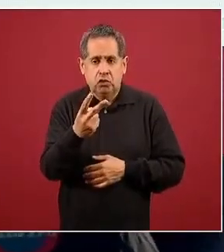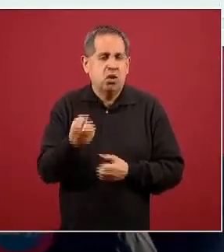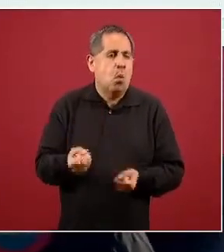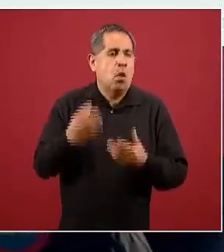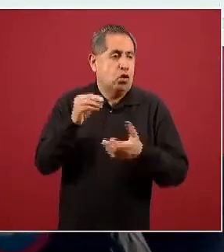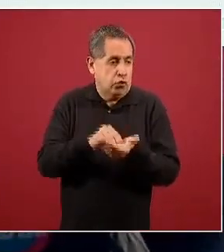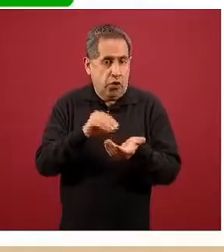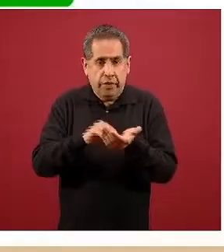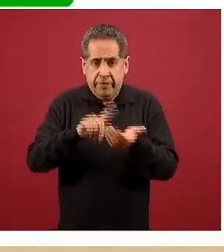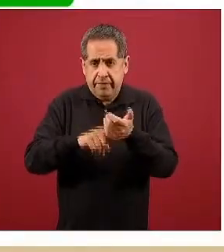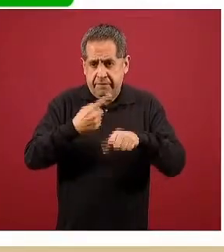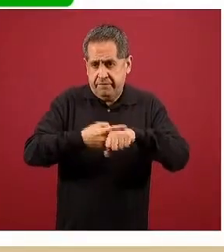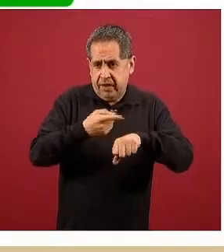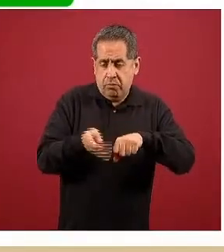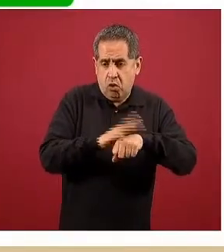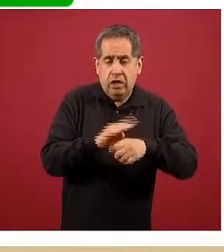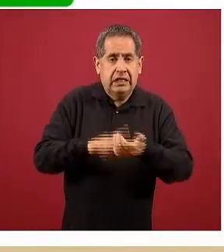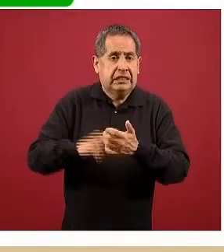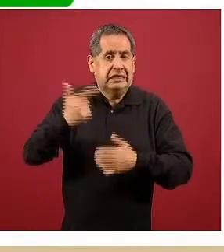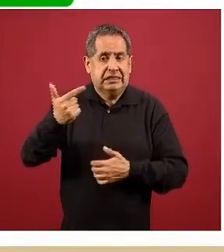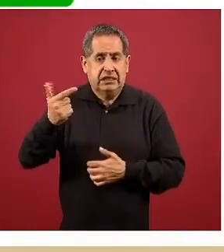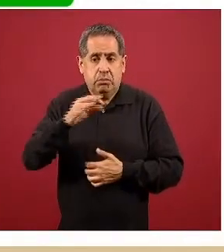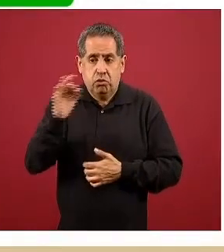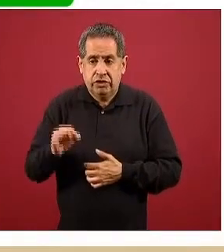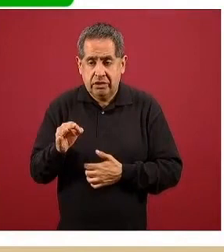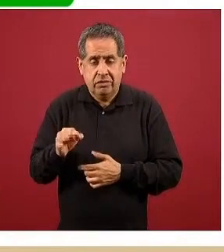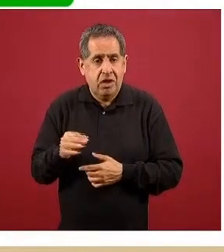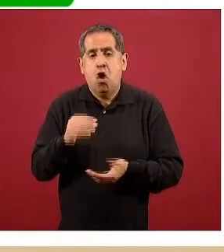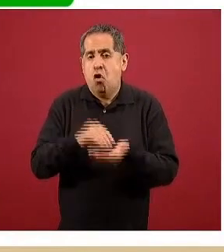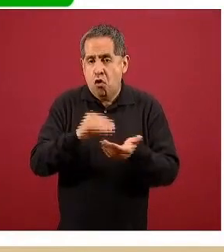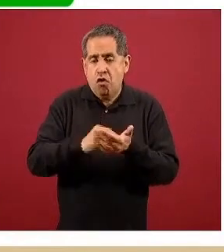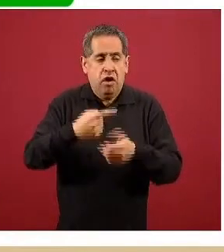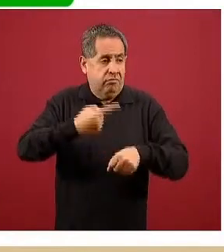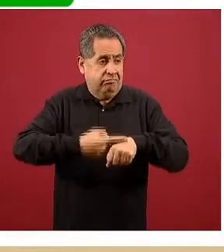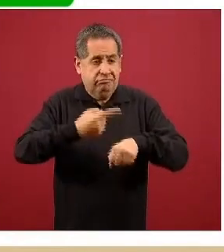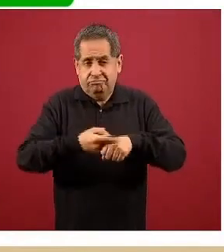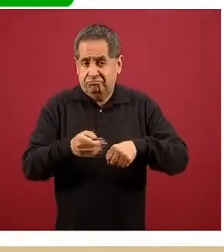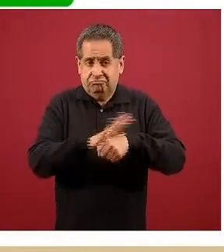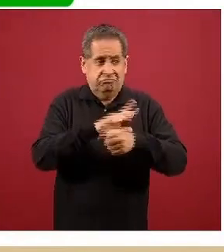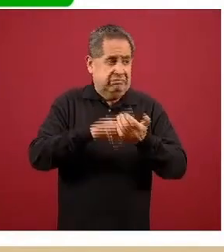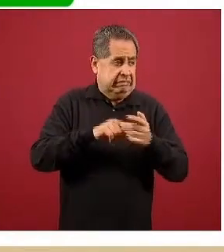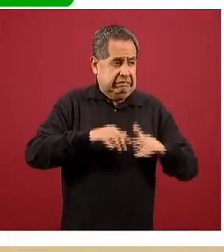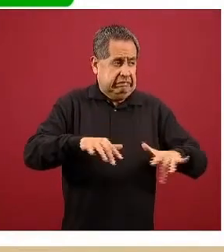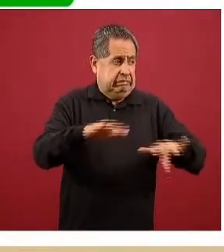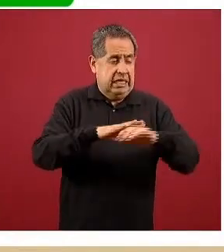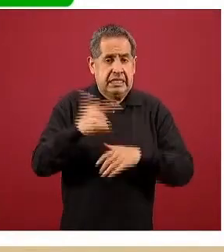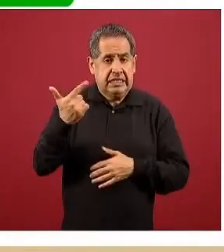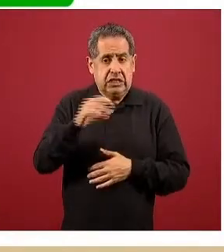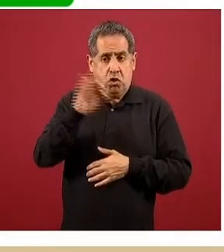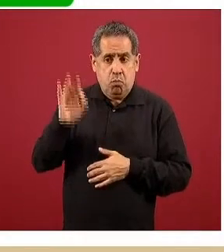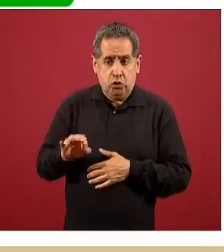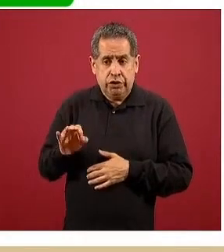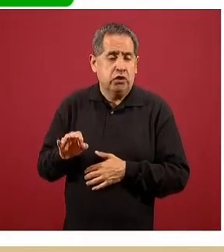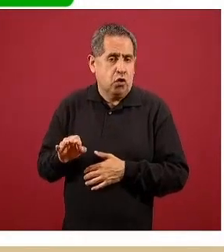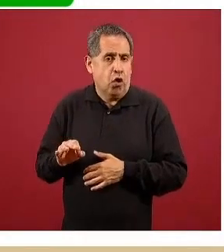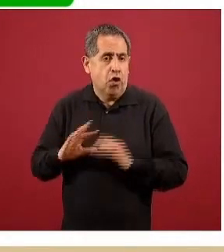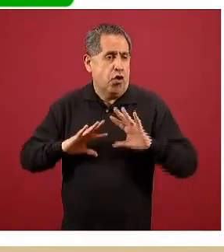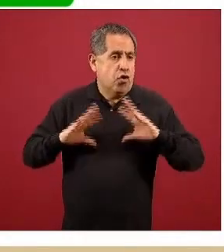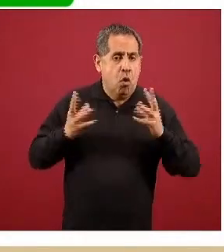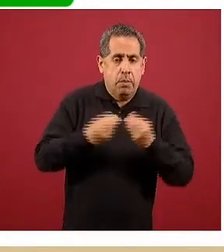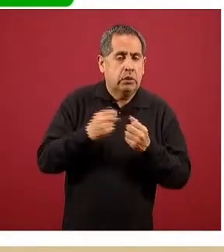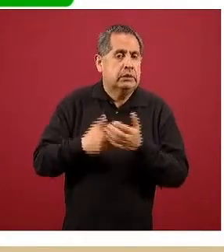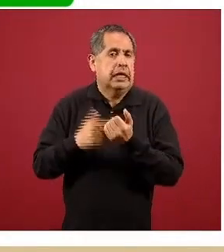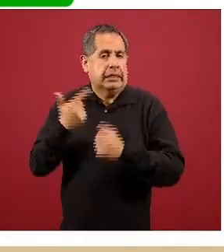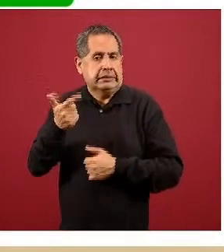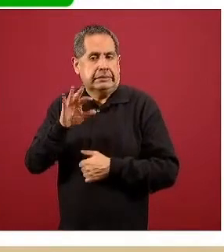los cuales activos es el 7%. Esa es la epidemia activa del estado de Oaxaca, el 7% del total